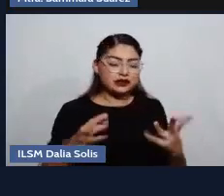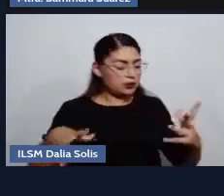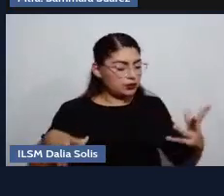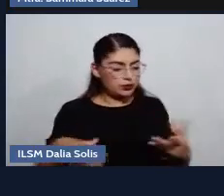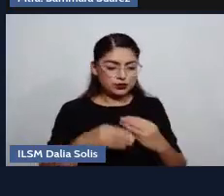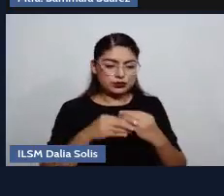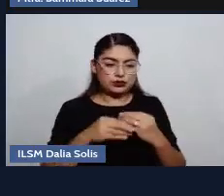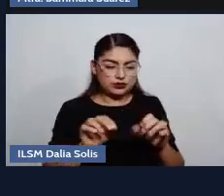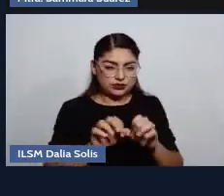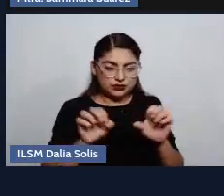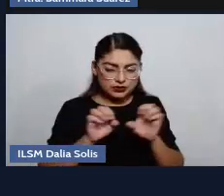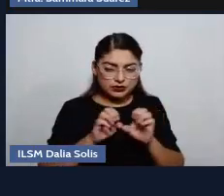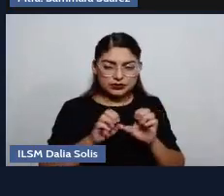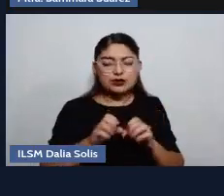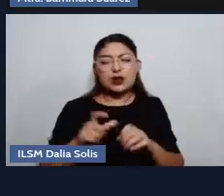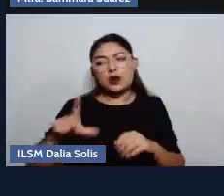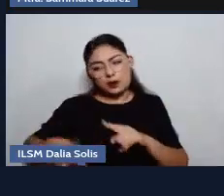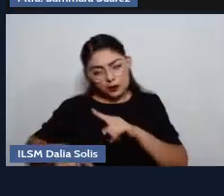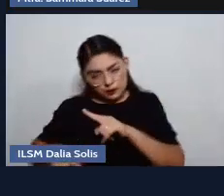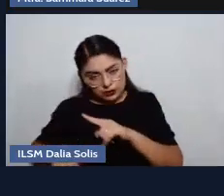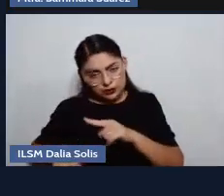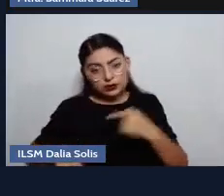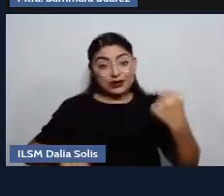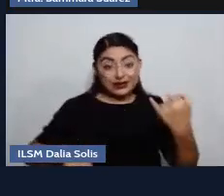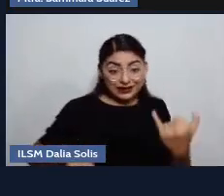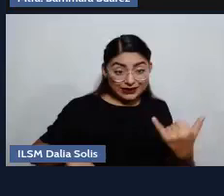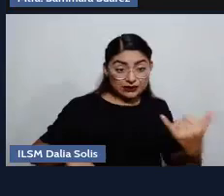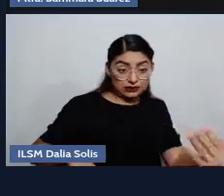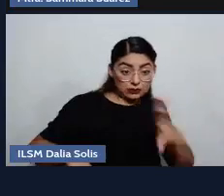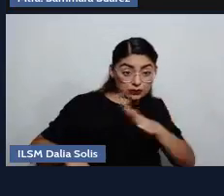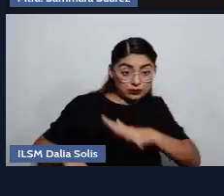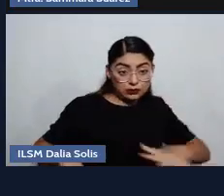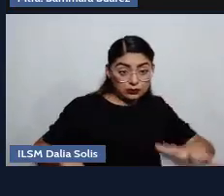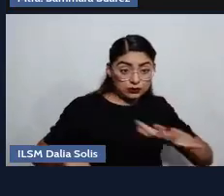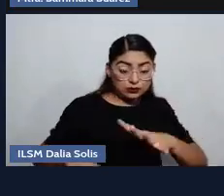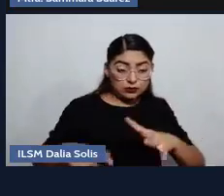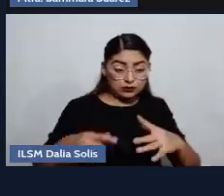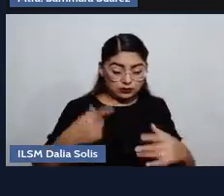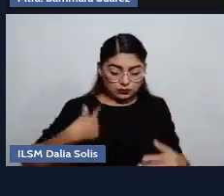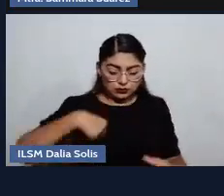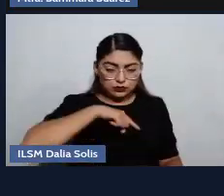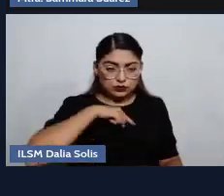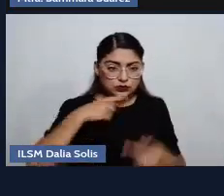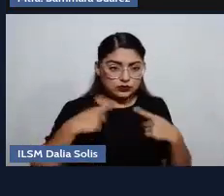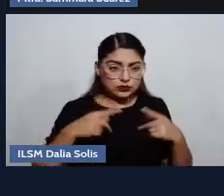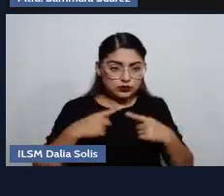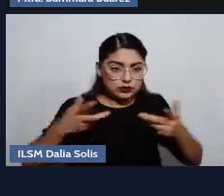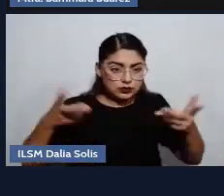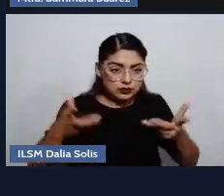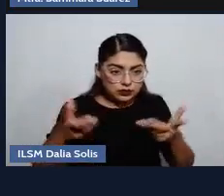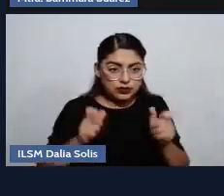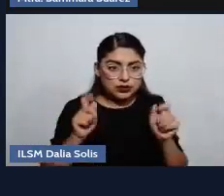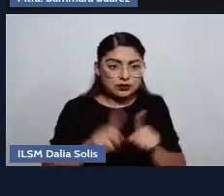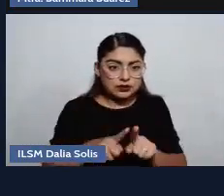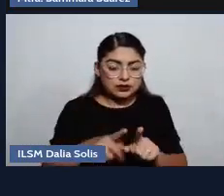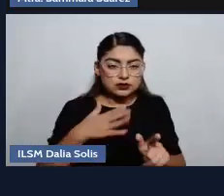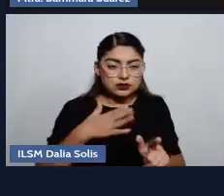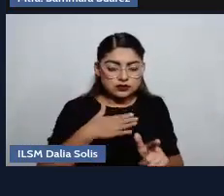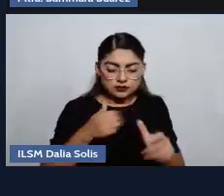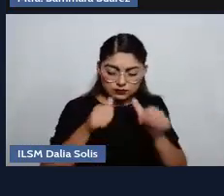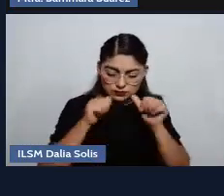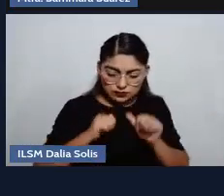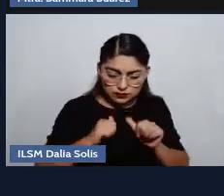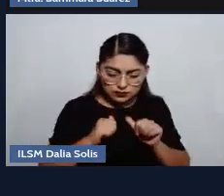y parte la damos nosotros, ¿no? O sea, en este ejemplo que les mencionaba de la seguridad, sí, una alternativa es de hago en casa,